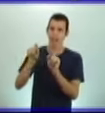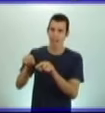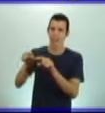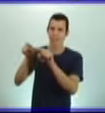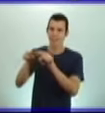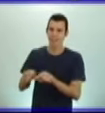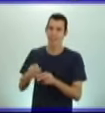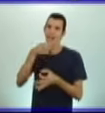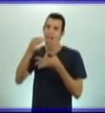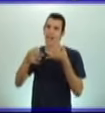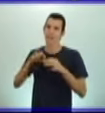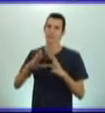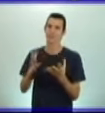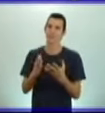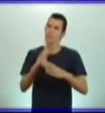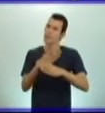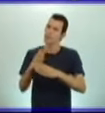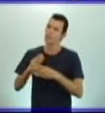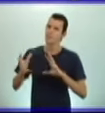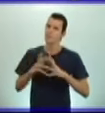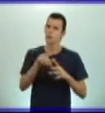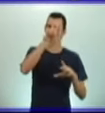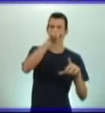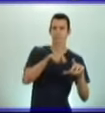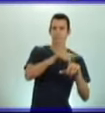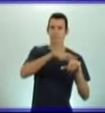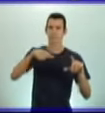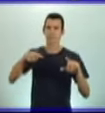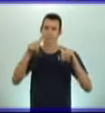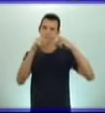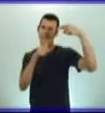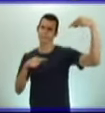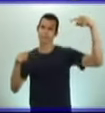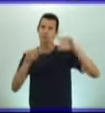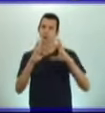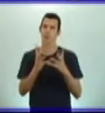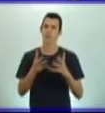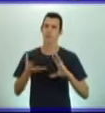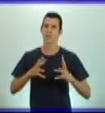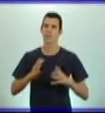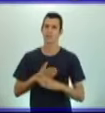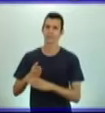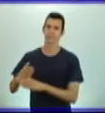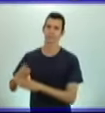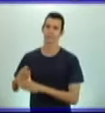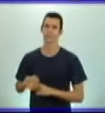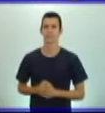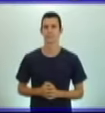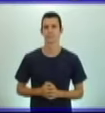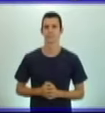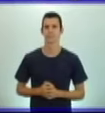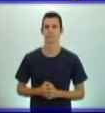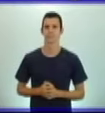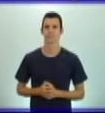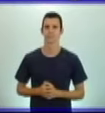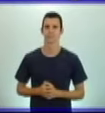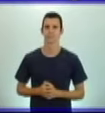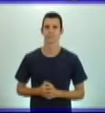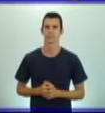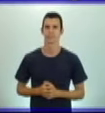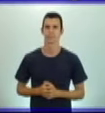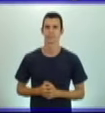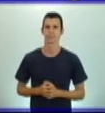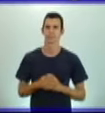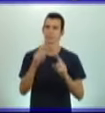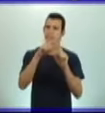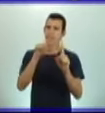formas de representar las funciones. En el epígrafe 13, bueno, trata fundamentalmente la función cúbica, aunque también hay algo de la cuadrática. Y